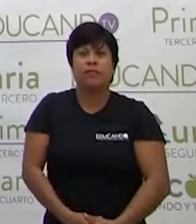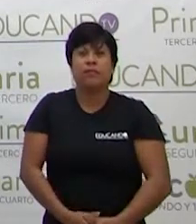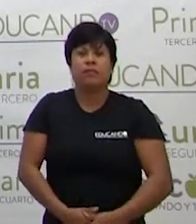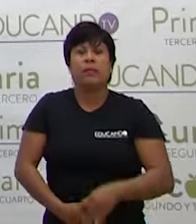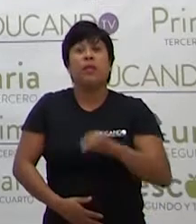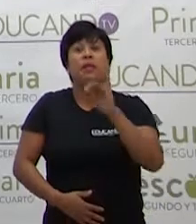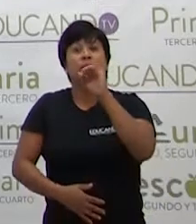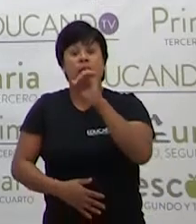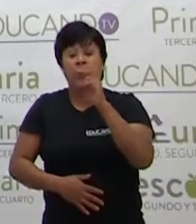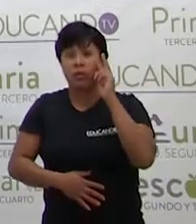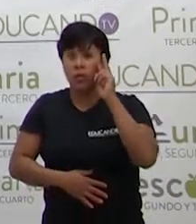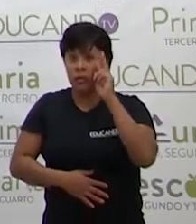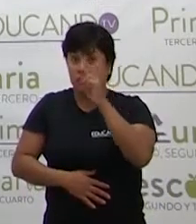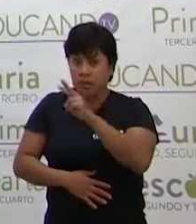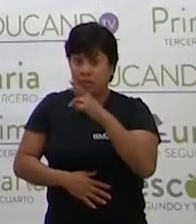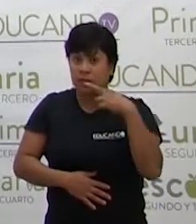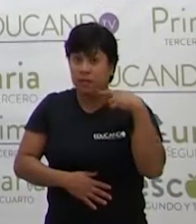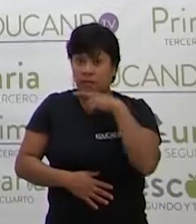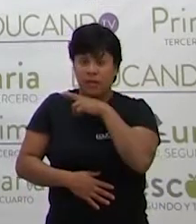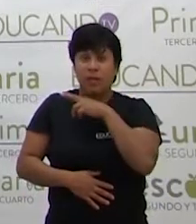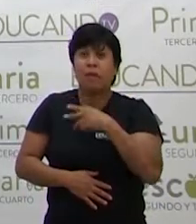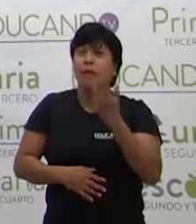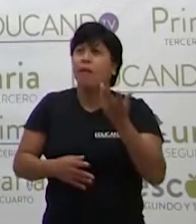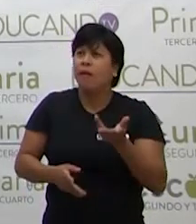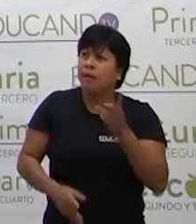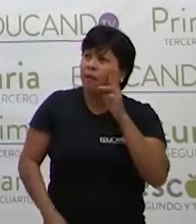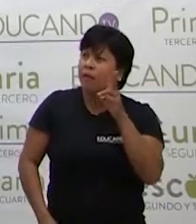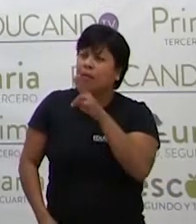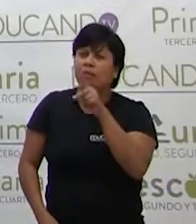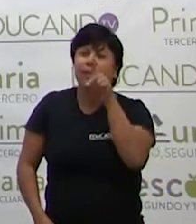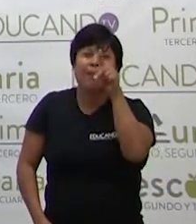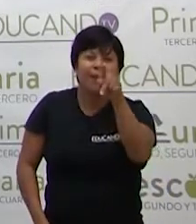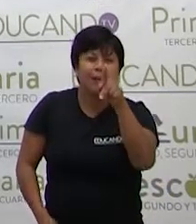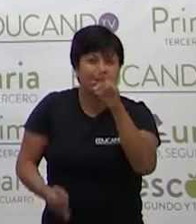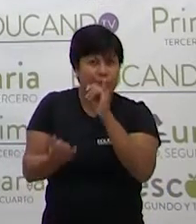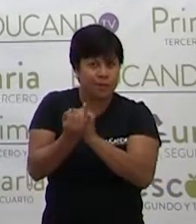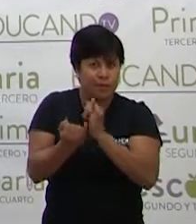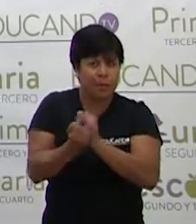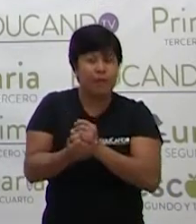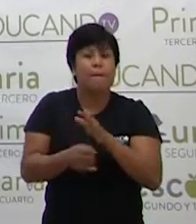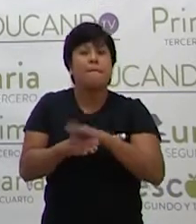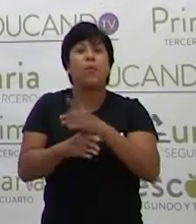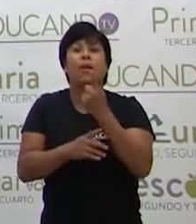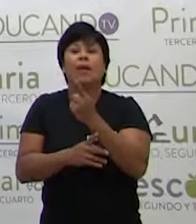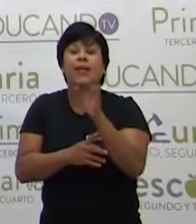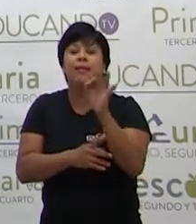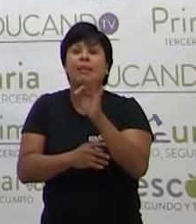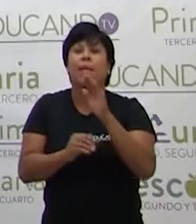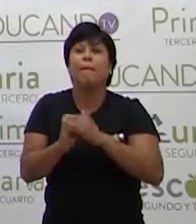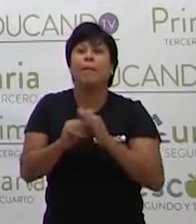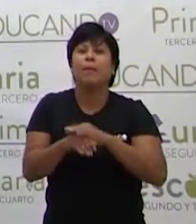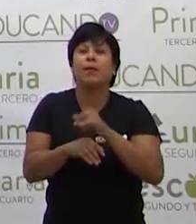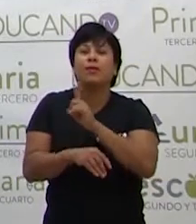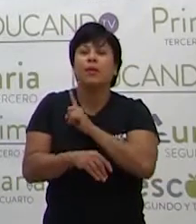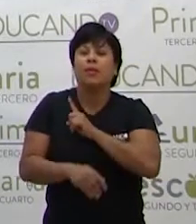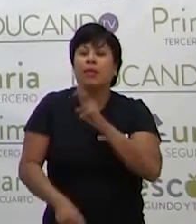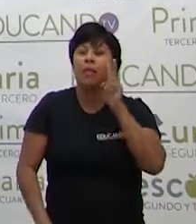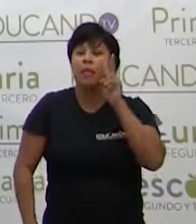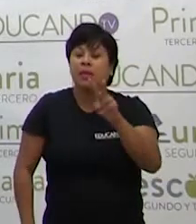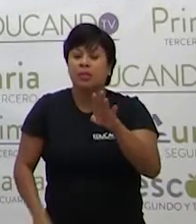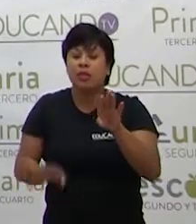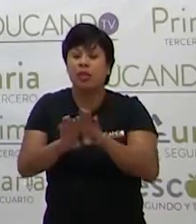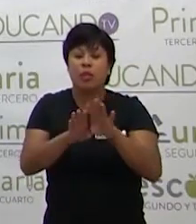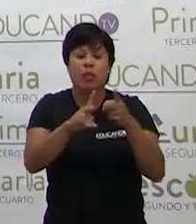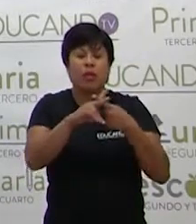6949. Si los ves de rápido, dices, ay, pues son iguales, ¿verdad? ¿Por qué? Porque a lo mejor solamente te estás fijando en